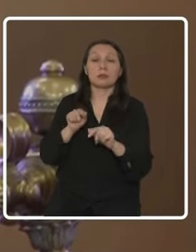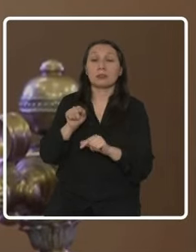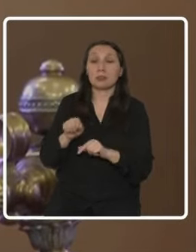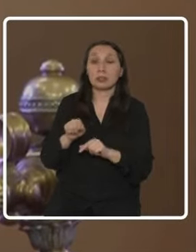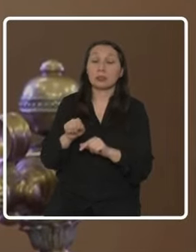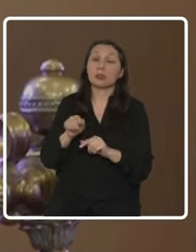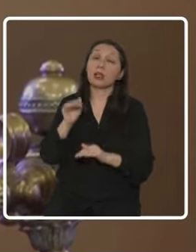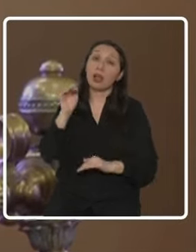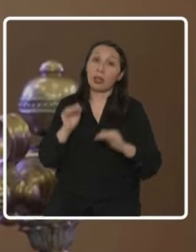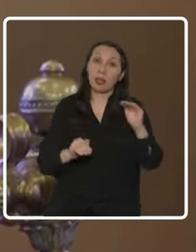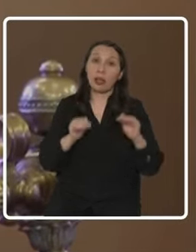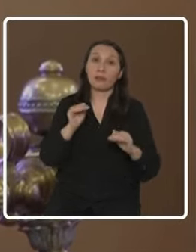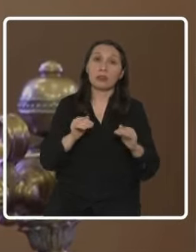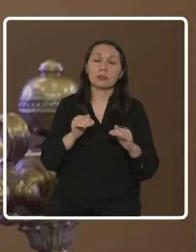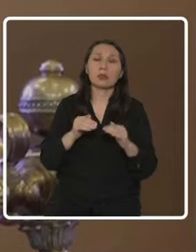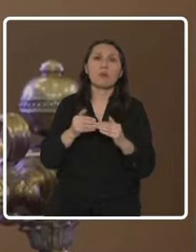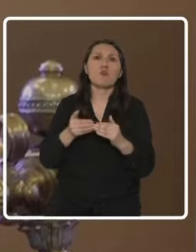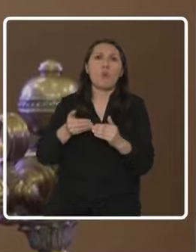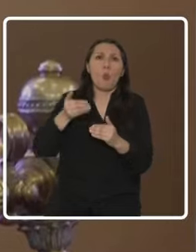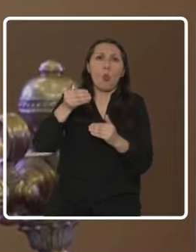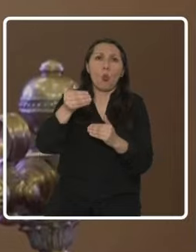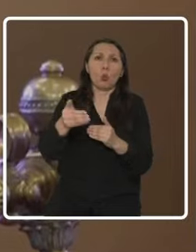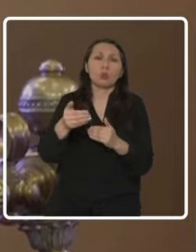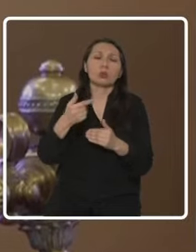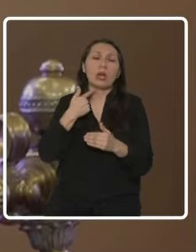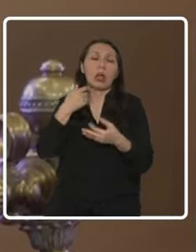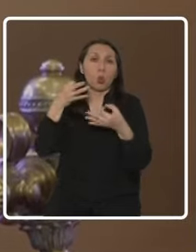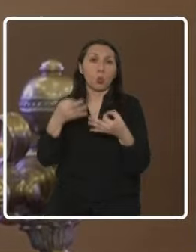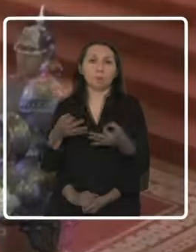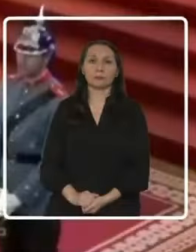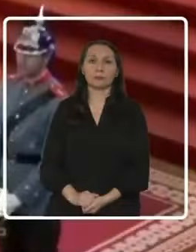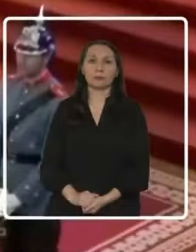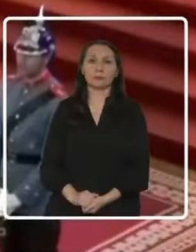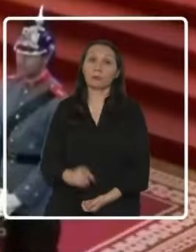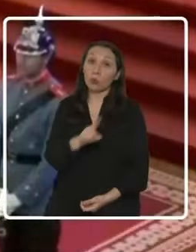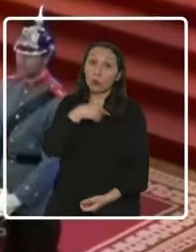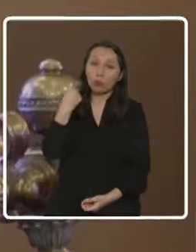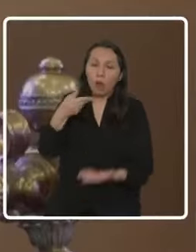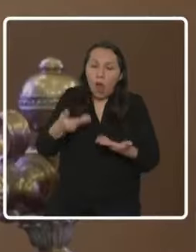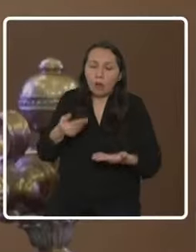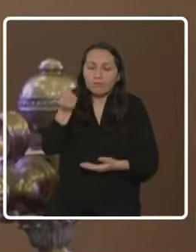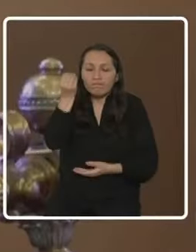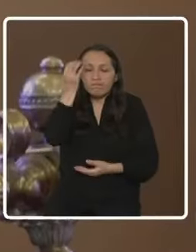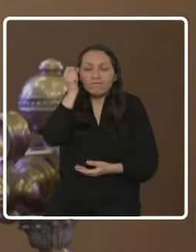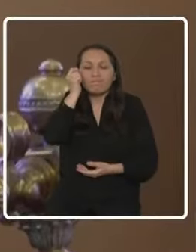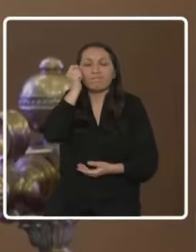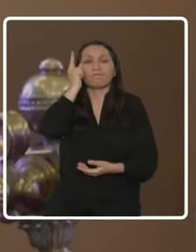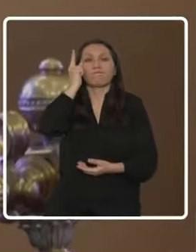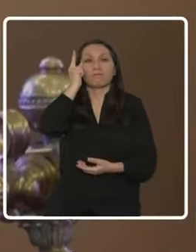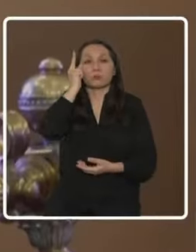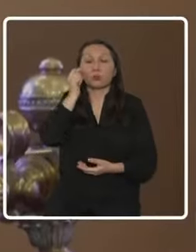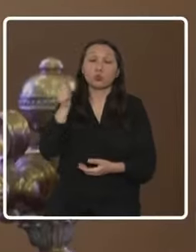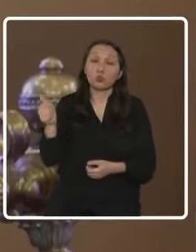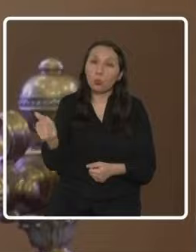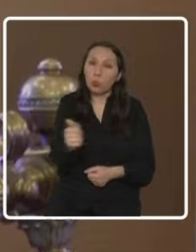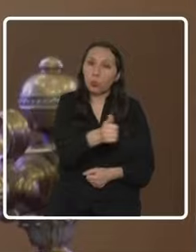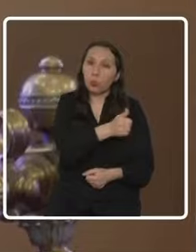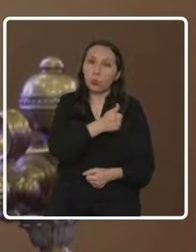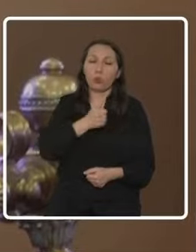fueron en ocasiones Más allá de lo justo y razonable hemos aprendido de ell y